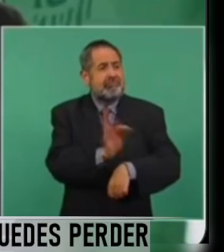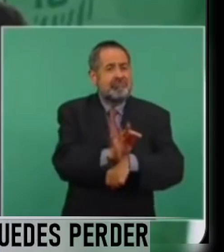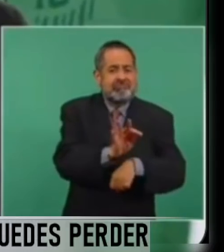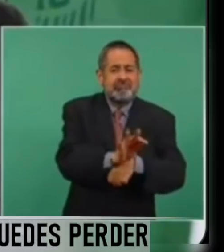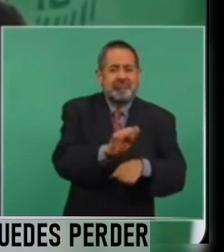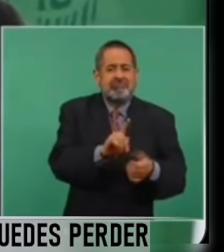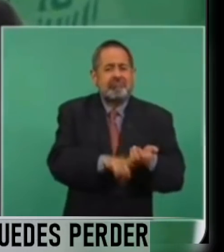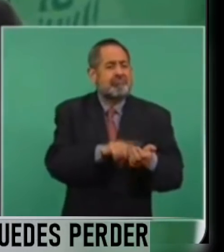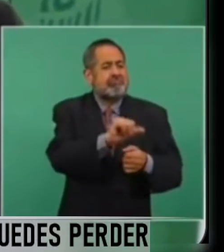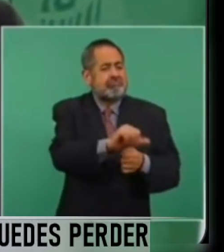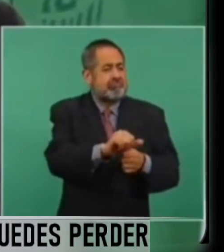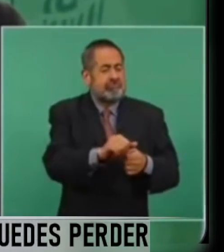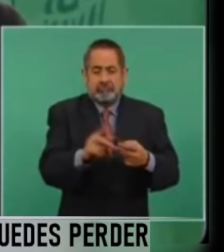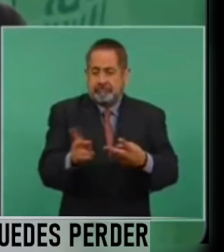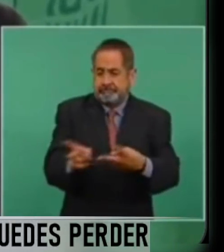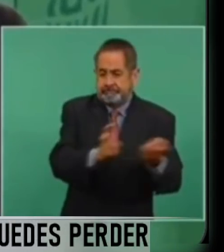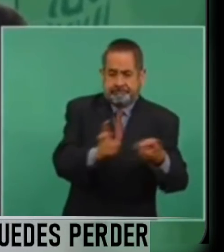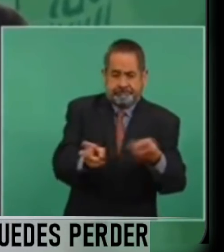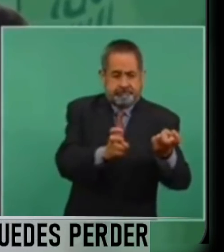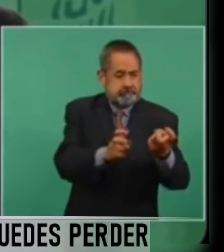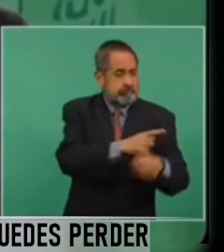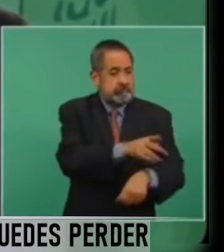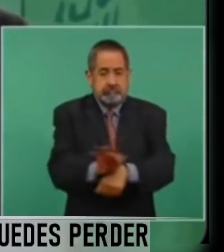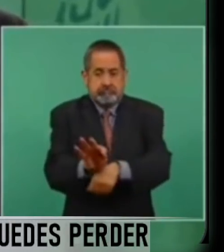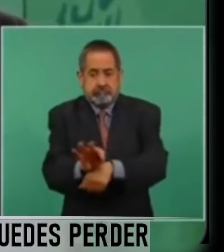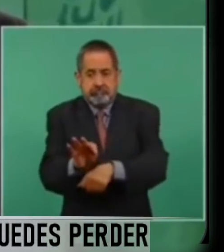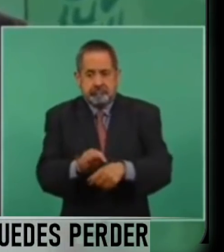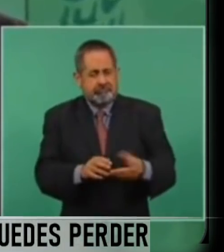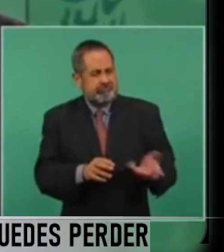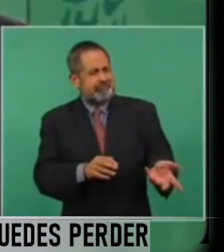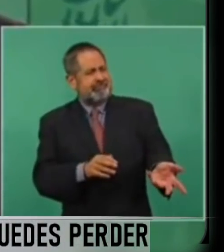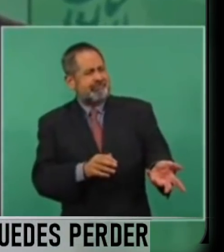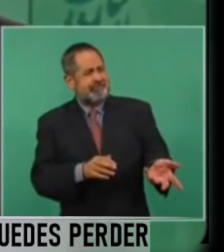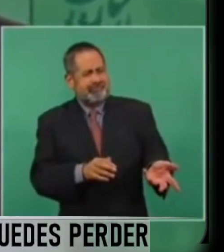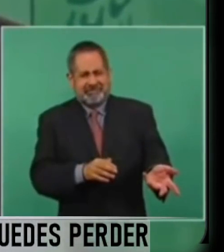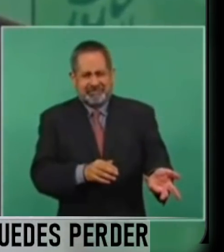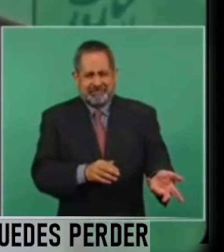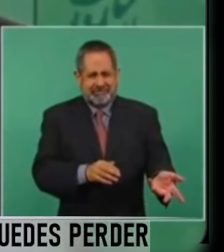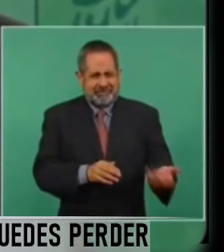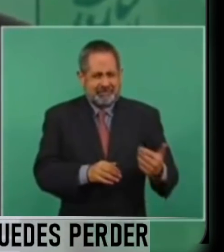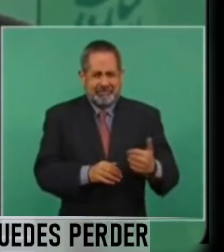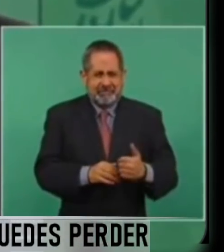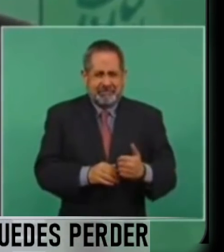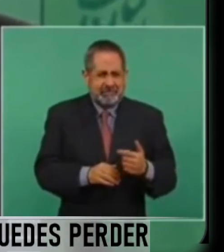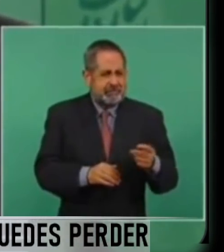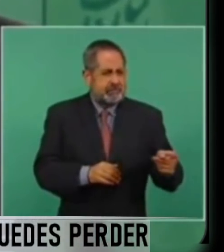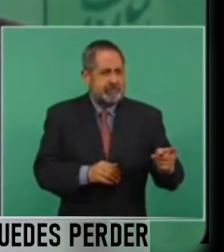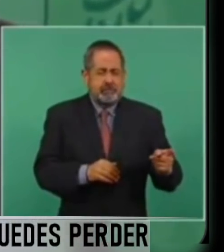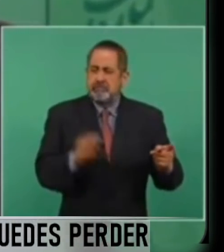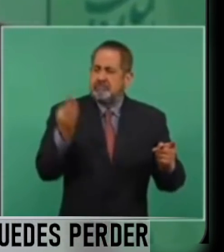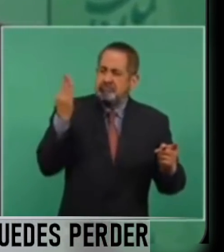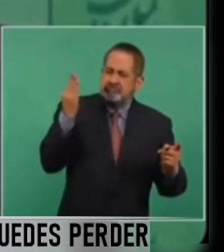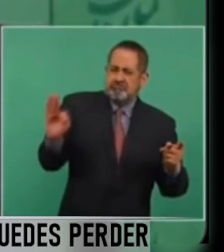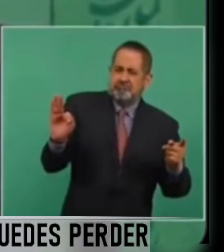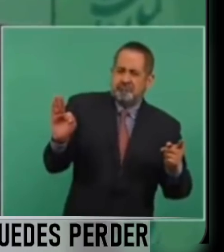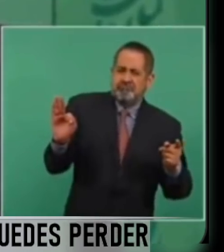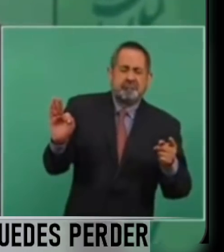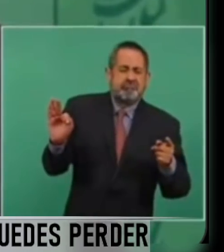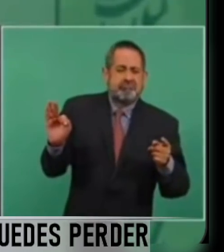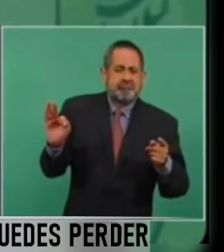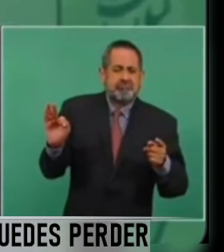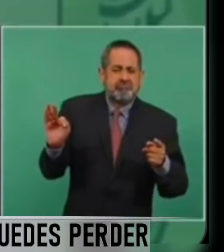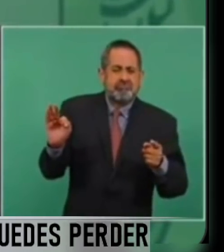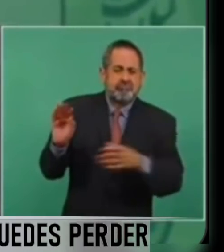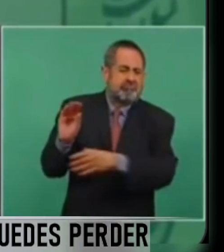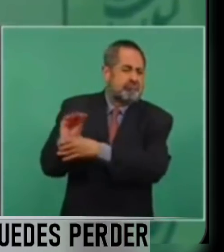de saqueadores de saqueadores dándole la espalda al